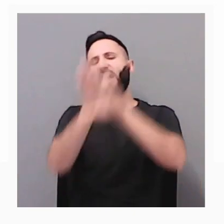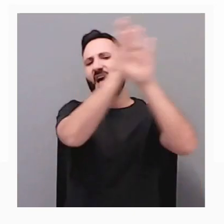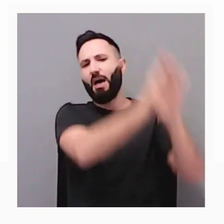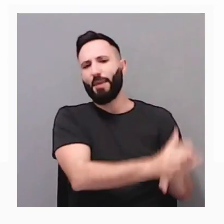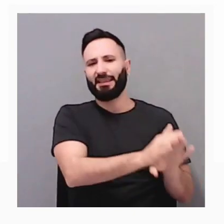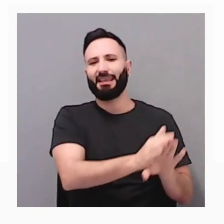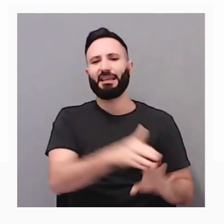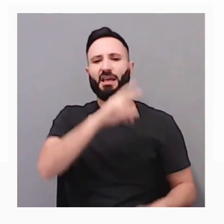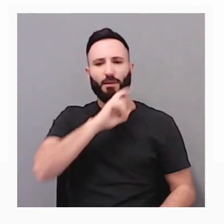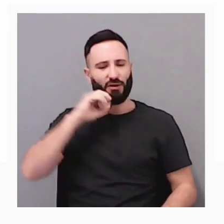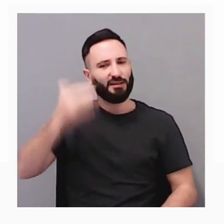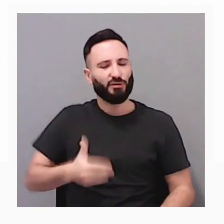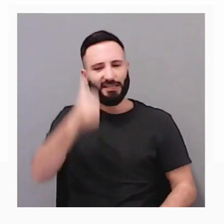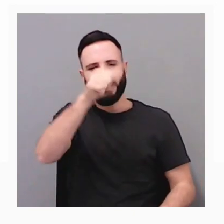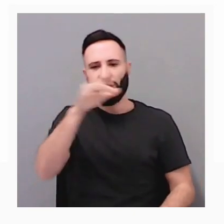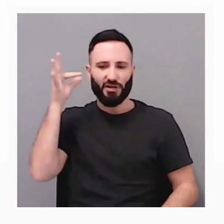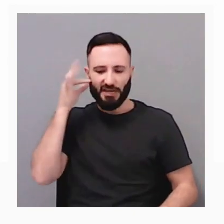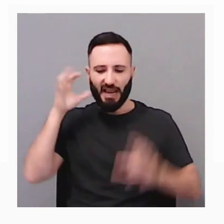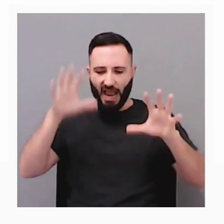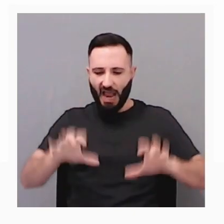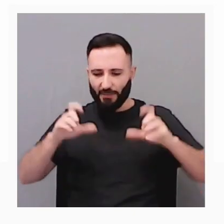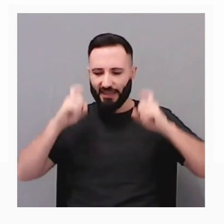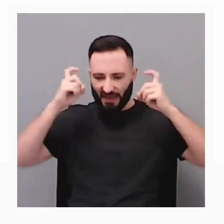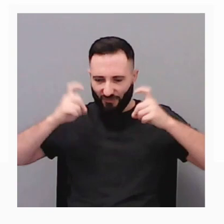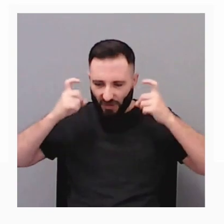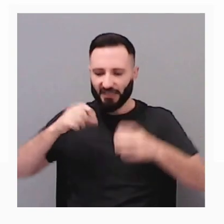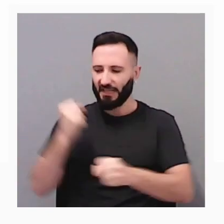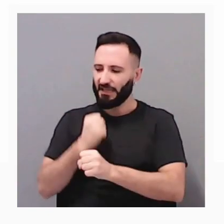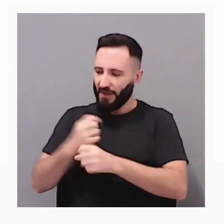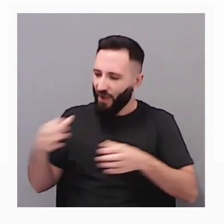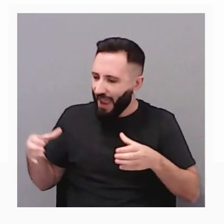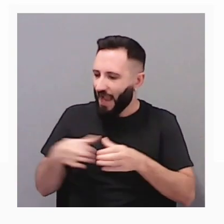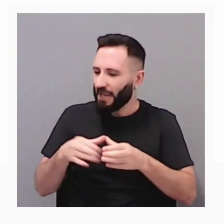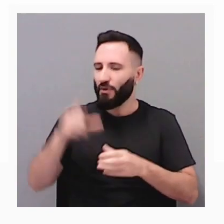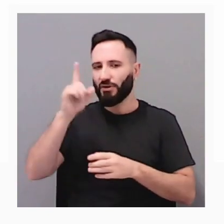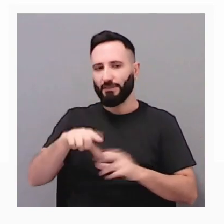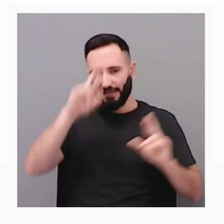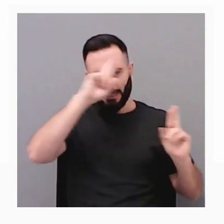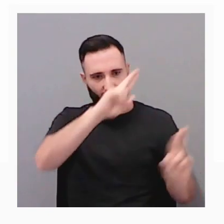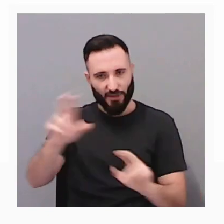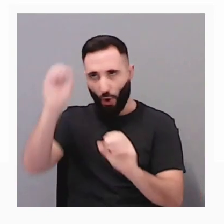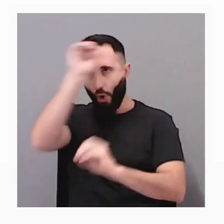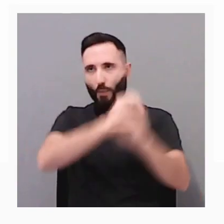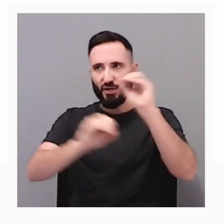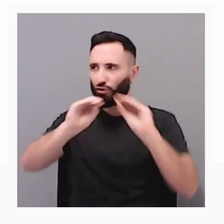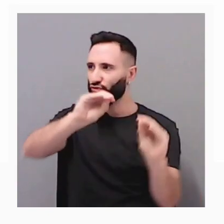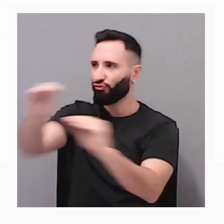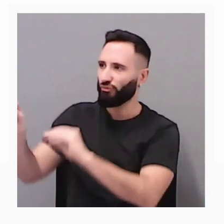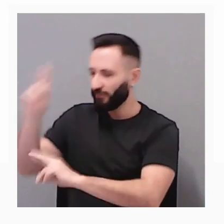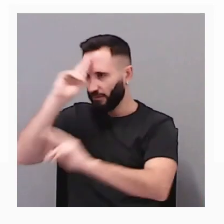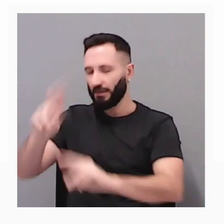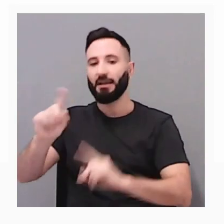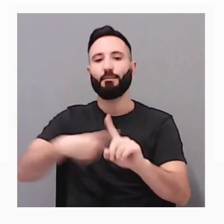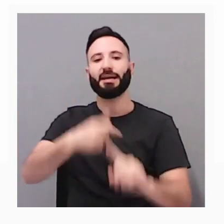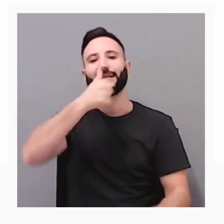Los niños y las niñas tienen que aprender a esforzarse, a trabajar en equipo, a respetar las opiniones de los demás, a ser resilientes, un poco en la